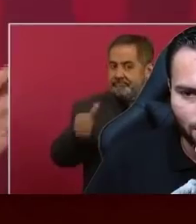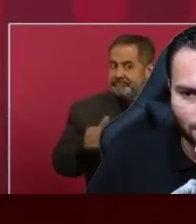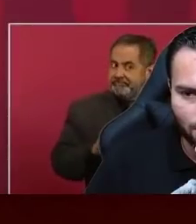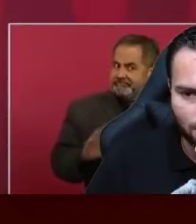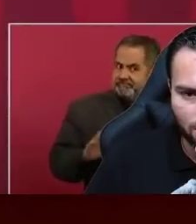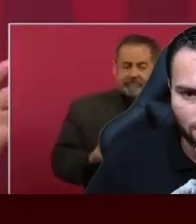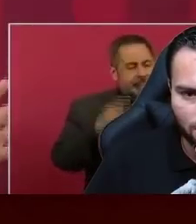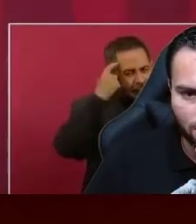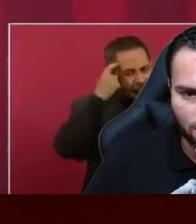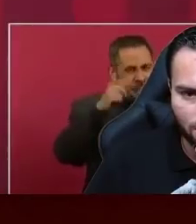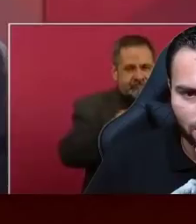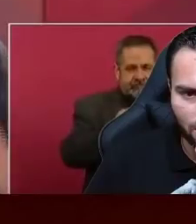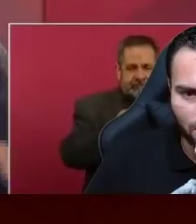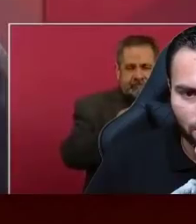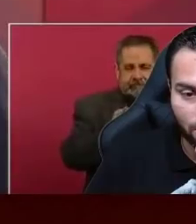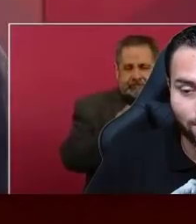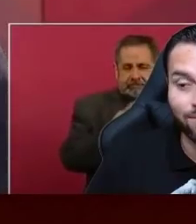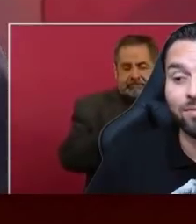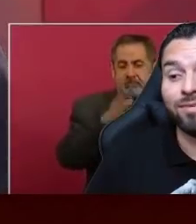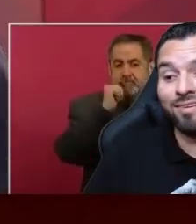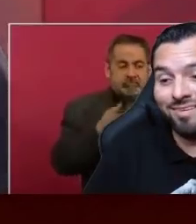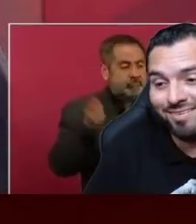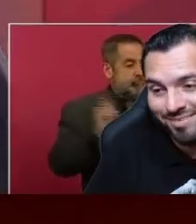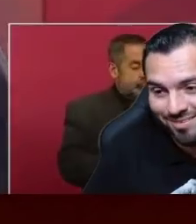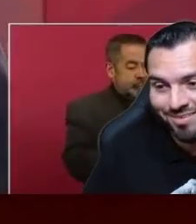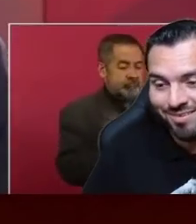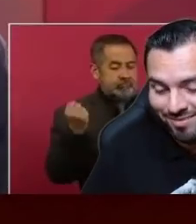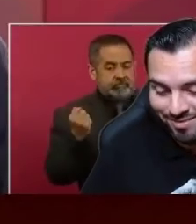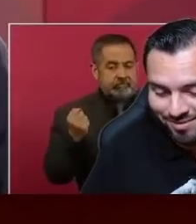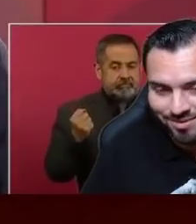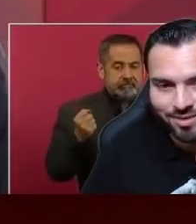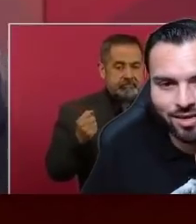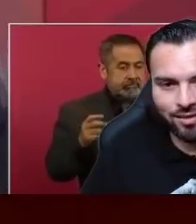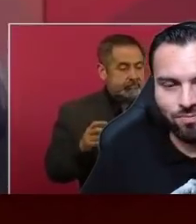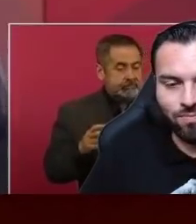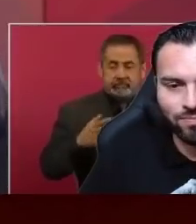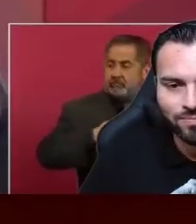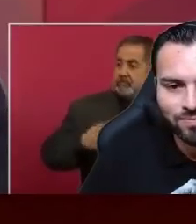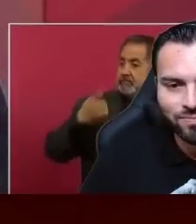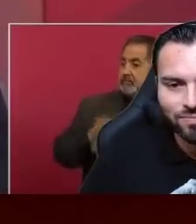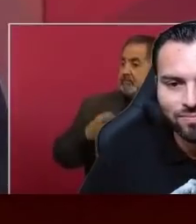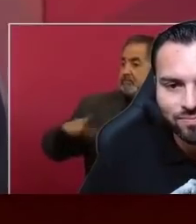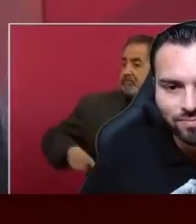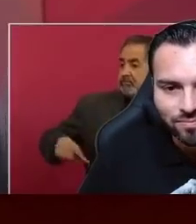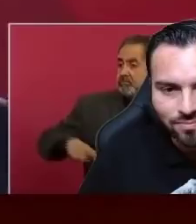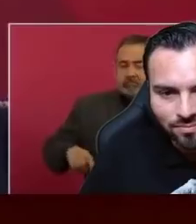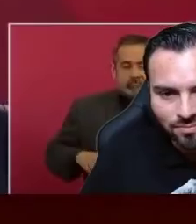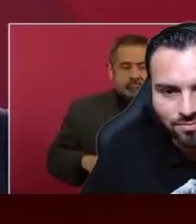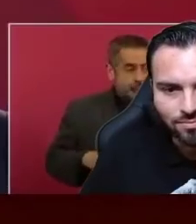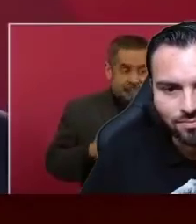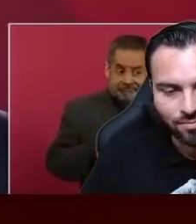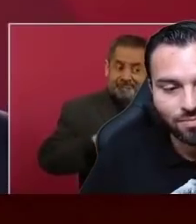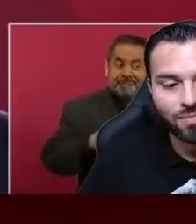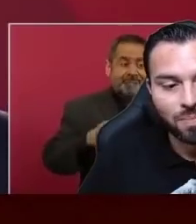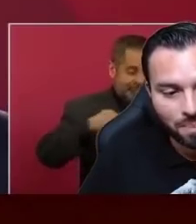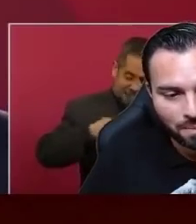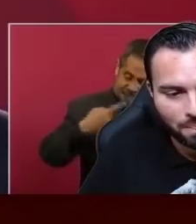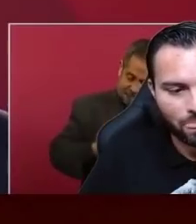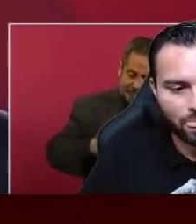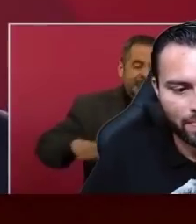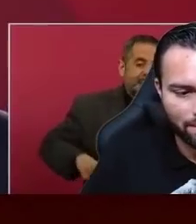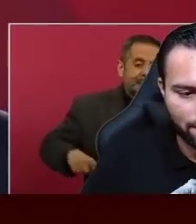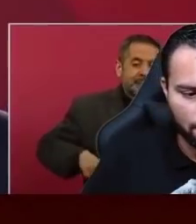neoliberal tenemos el privilegio poner por delante el interés público para nosotros no